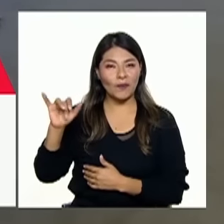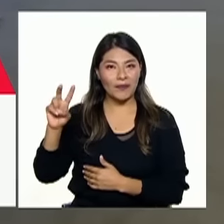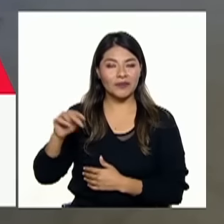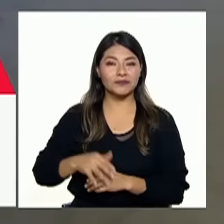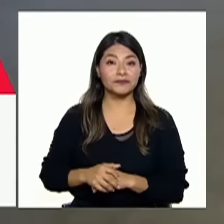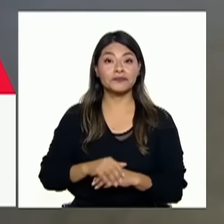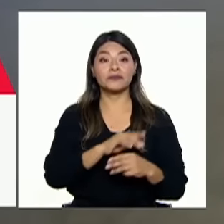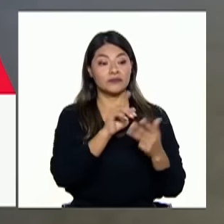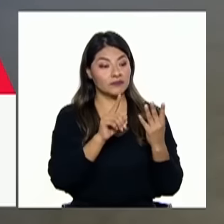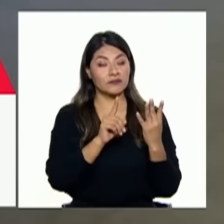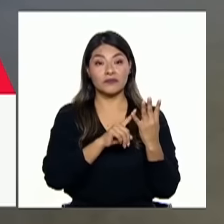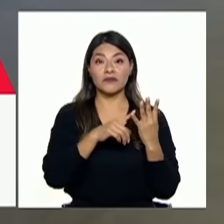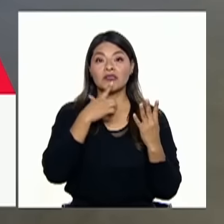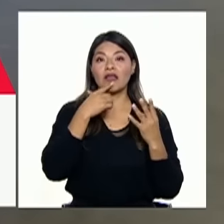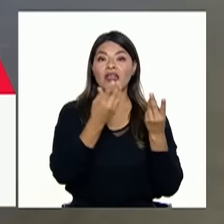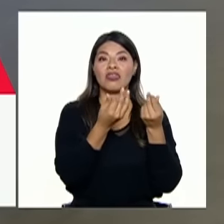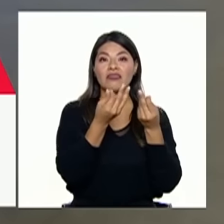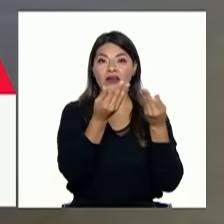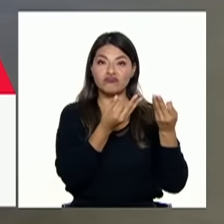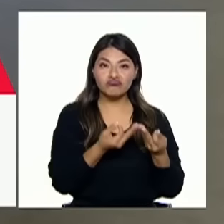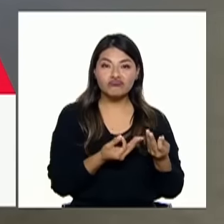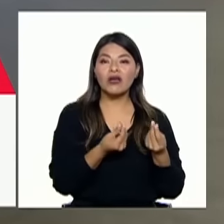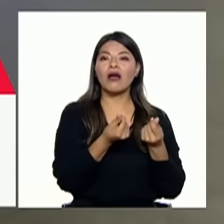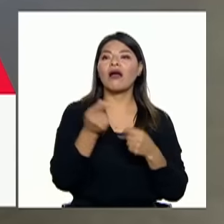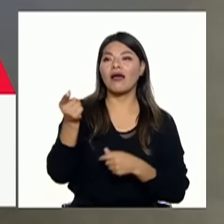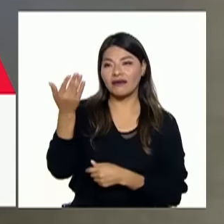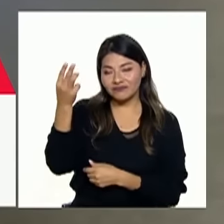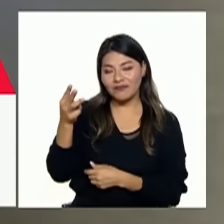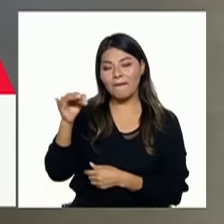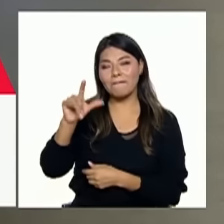Tesorero, el señor David Epstein Weissman.